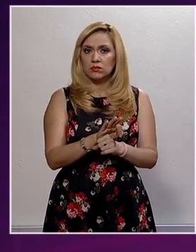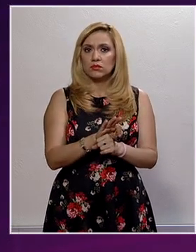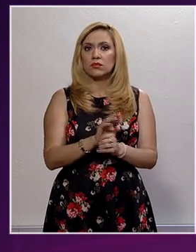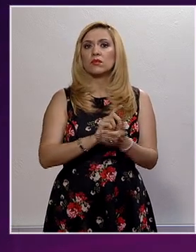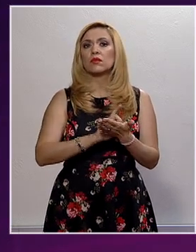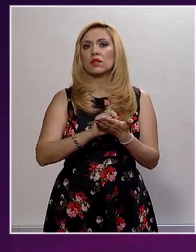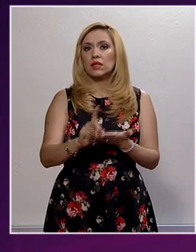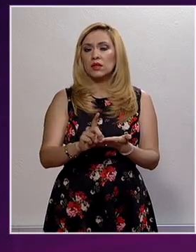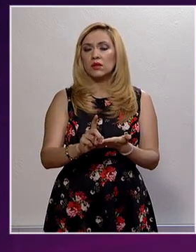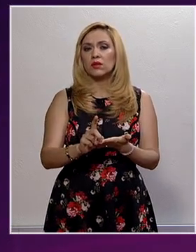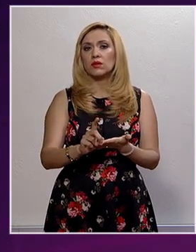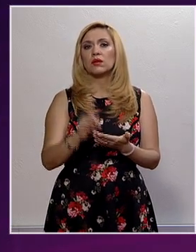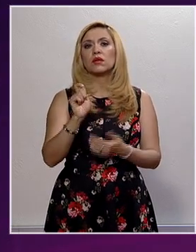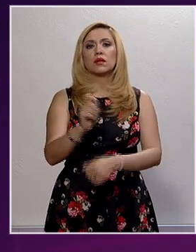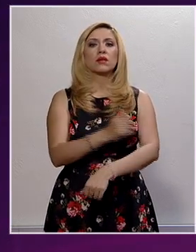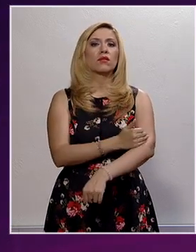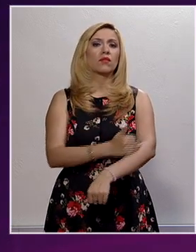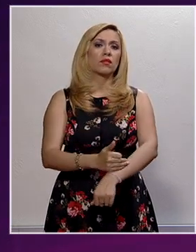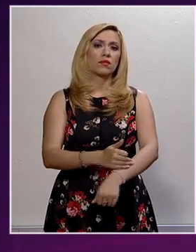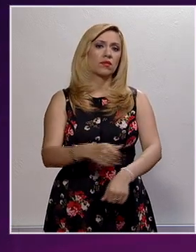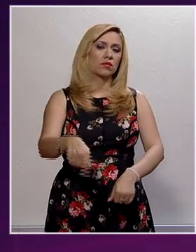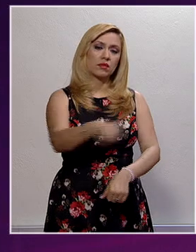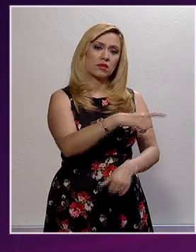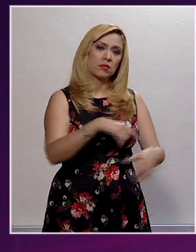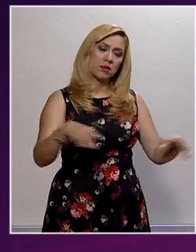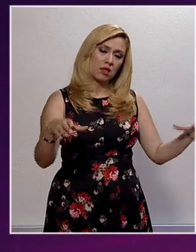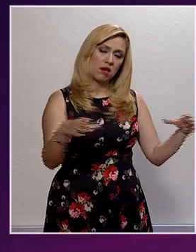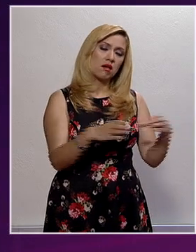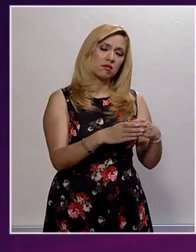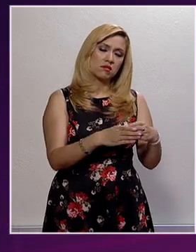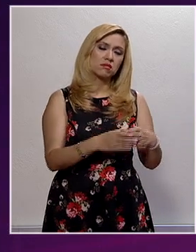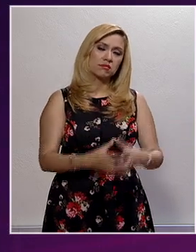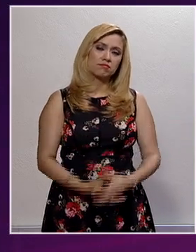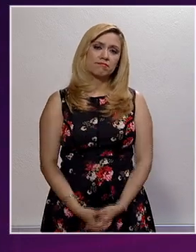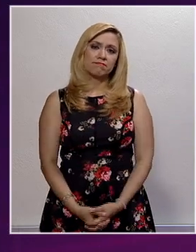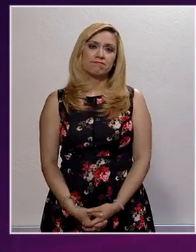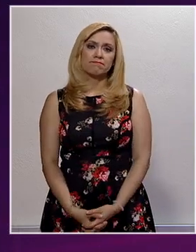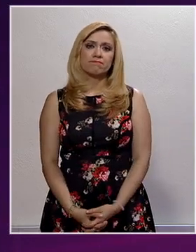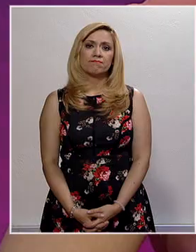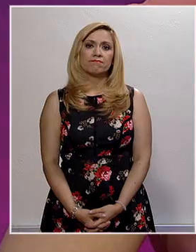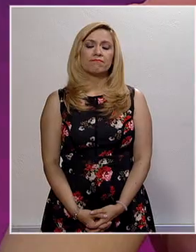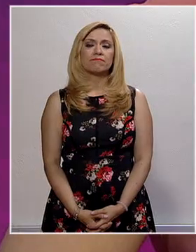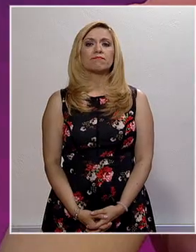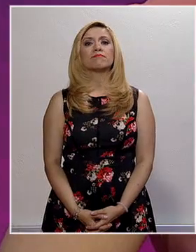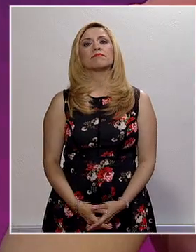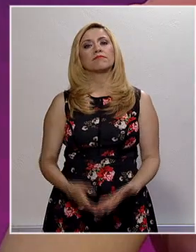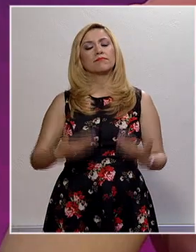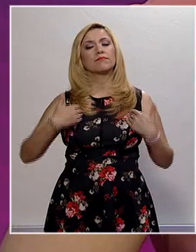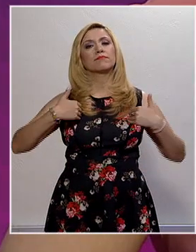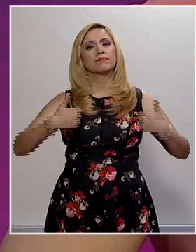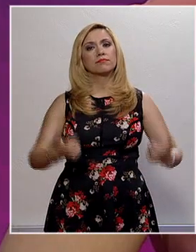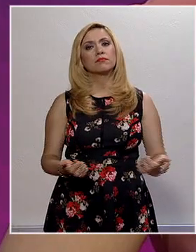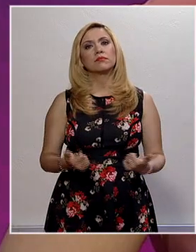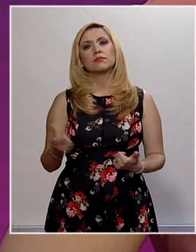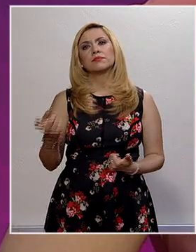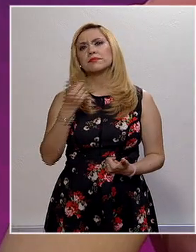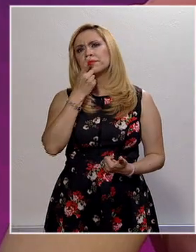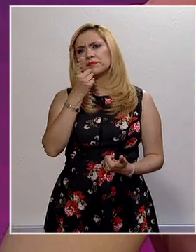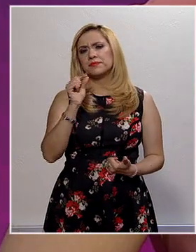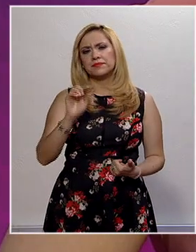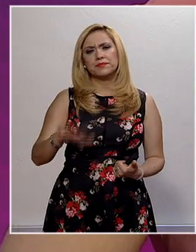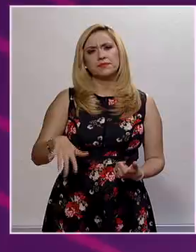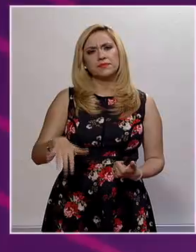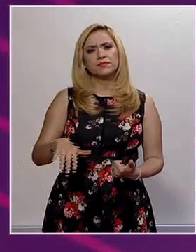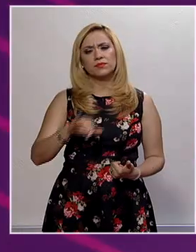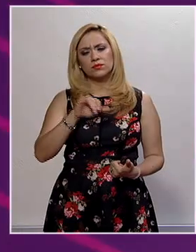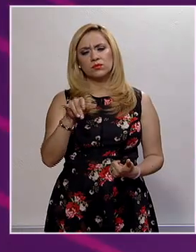los derechos de los familiares, ¿no? Claro. Tú habías mencionado, Yuli,